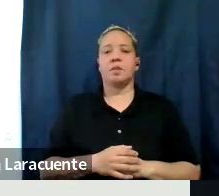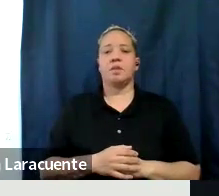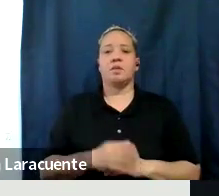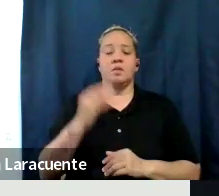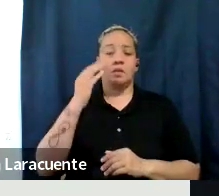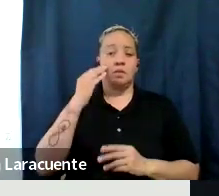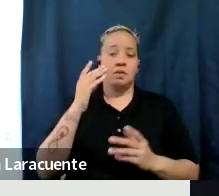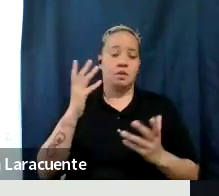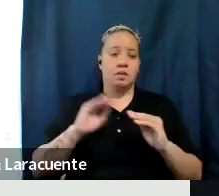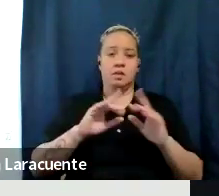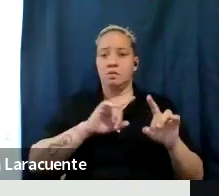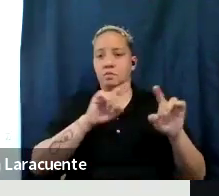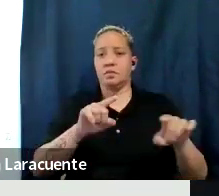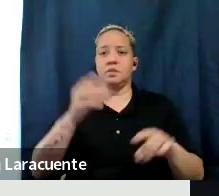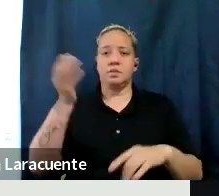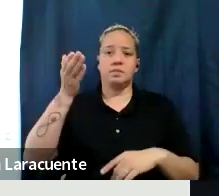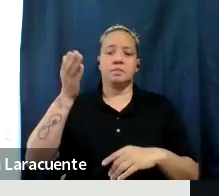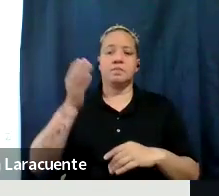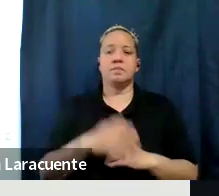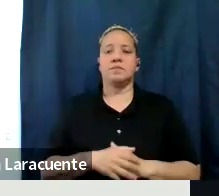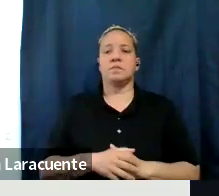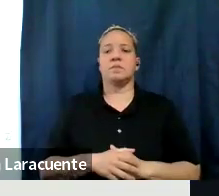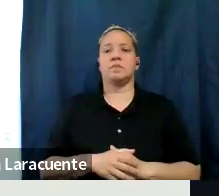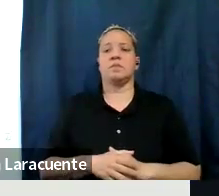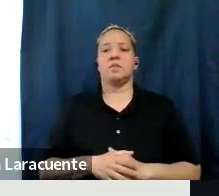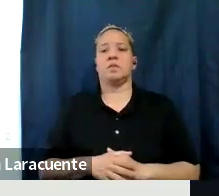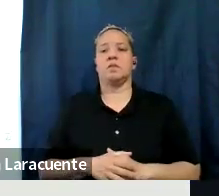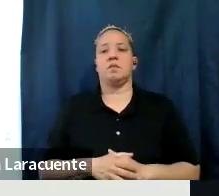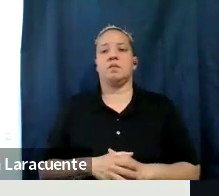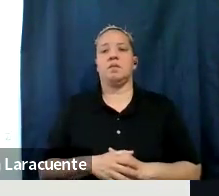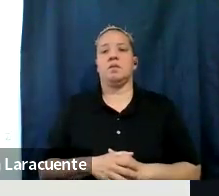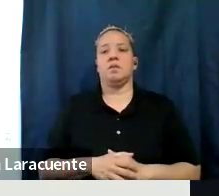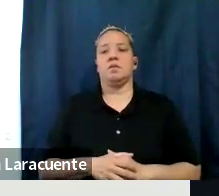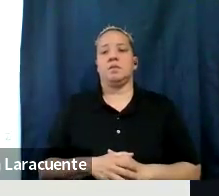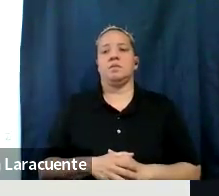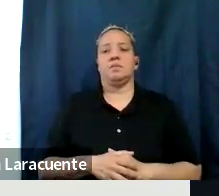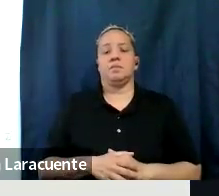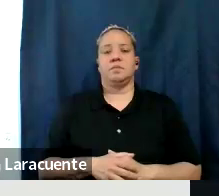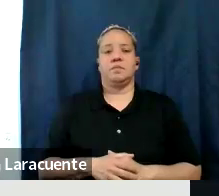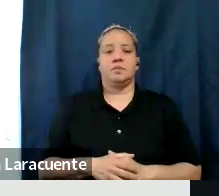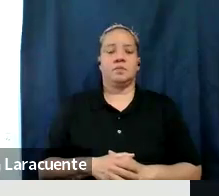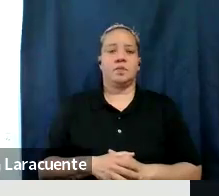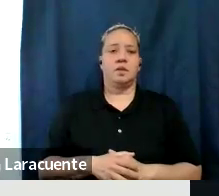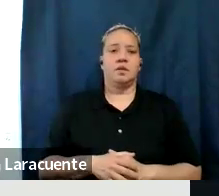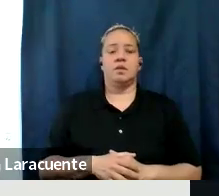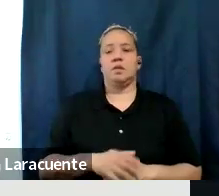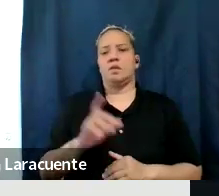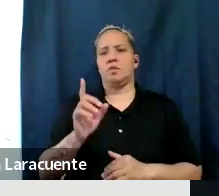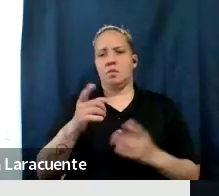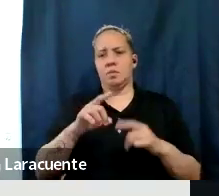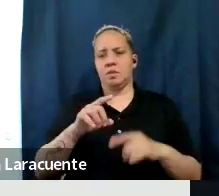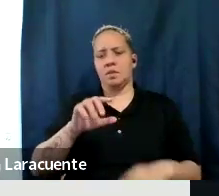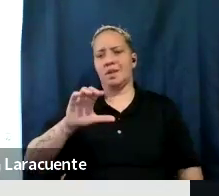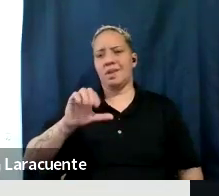evidentemente hubiera asistido a esa conferencia. Qué pena. El acto tuvo lugar en la Cartuja de